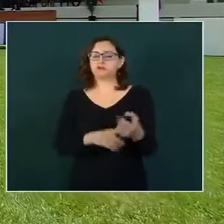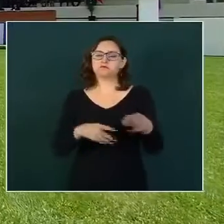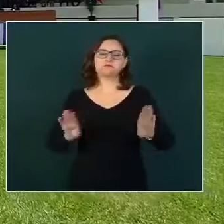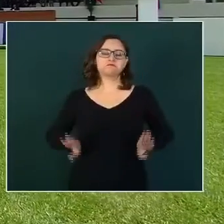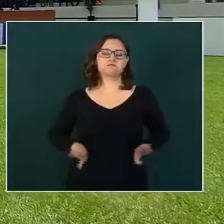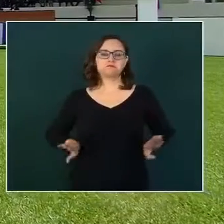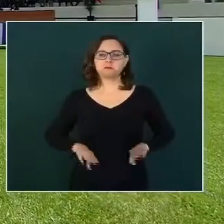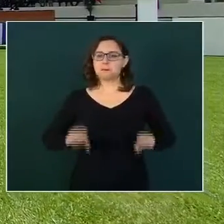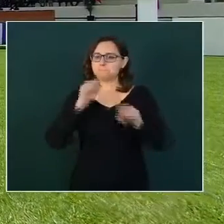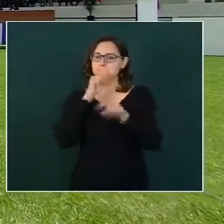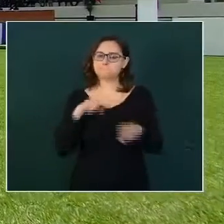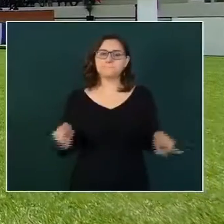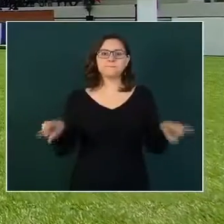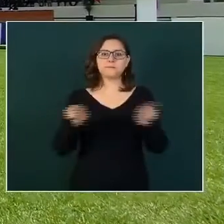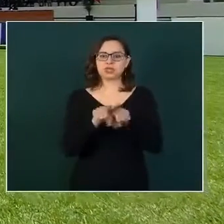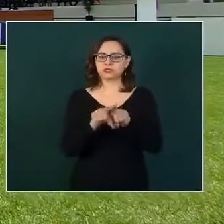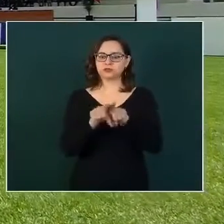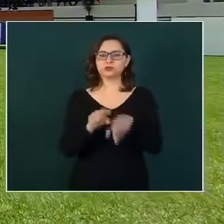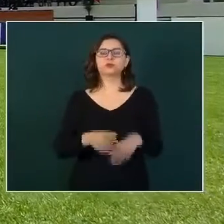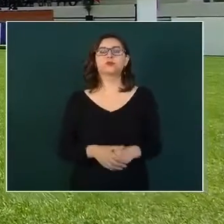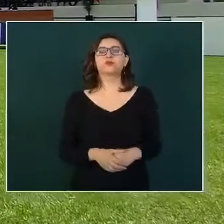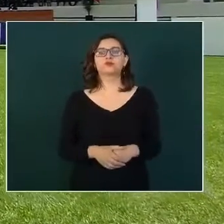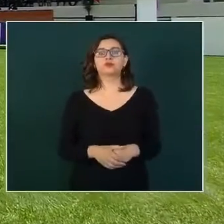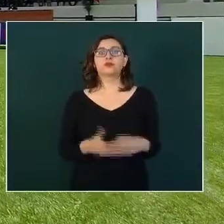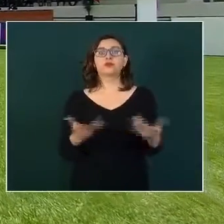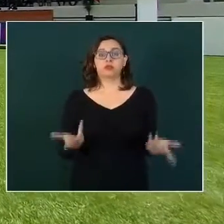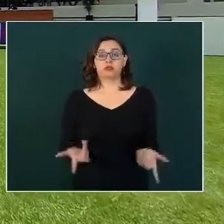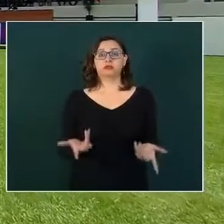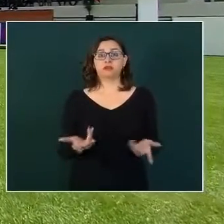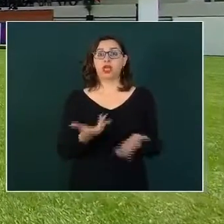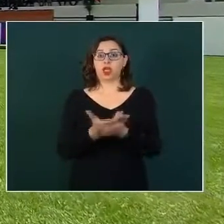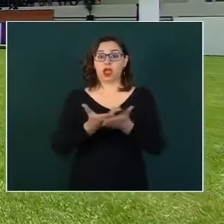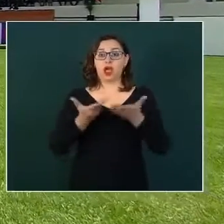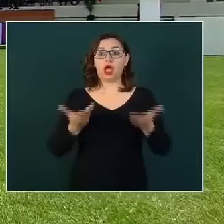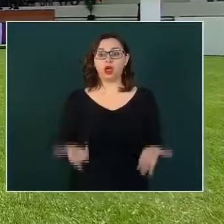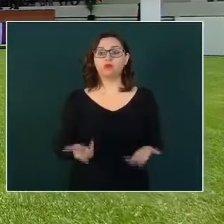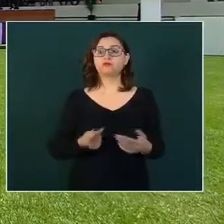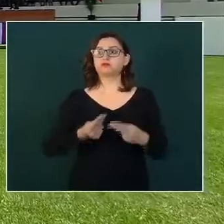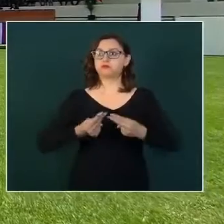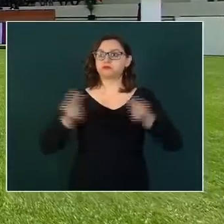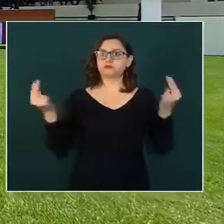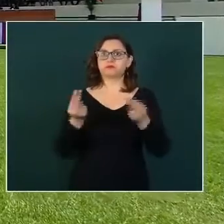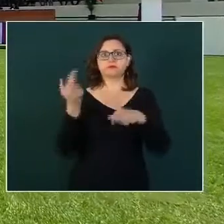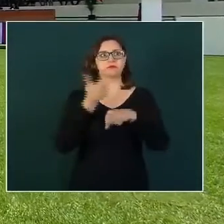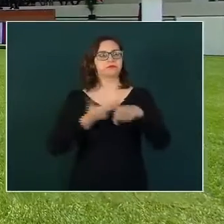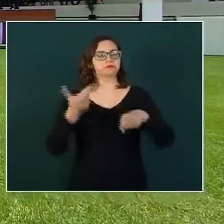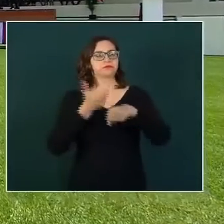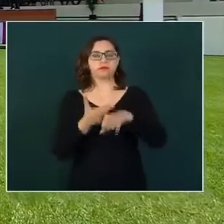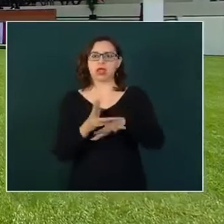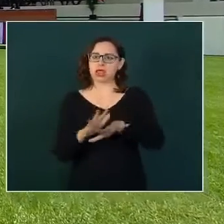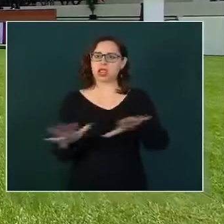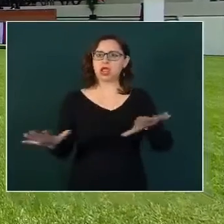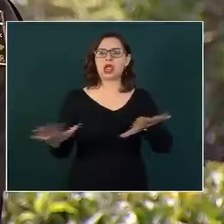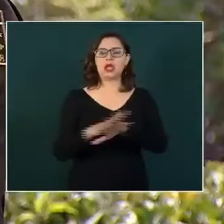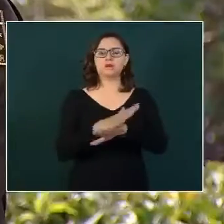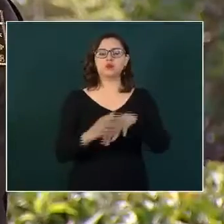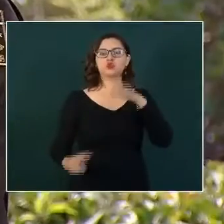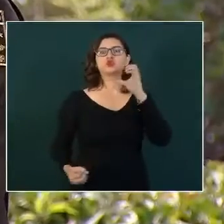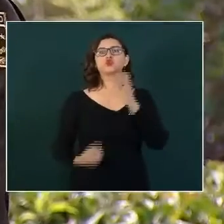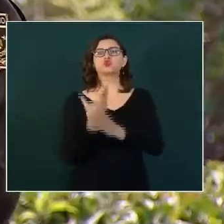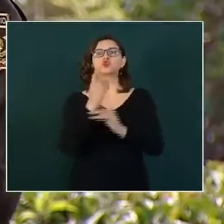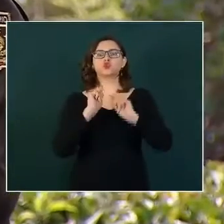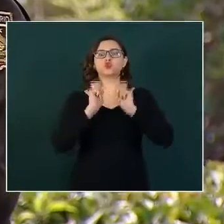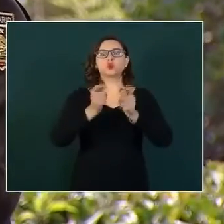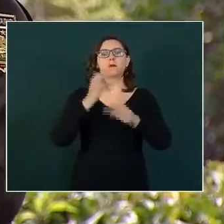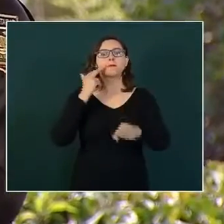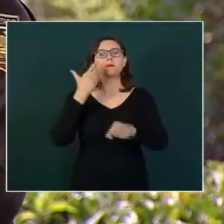Esto generó la necesidad de gestar un proceso de transformación institucional acorde con la dinámica actual del Ejército y la Fuerza